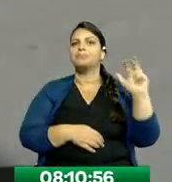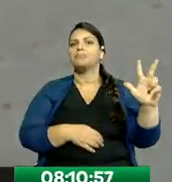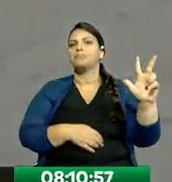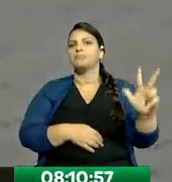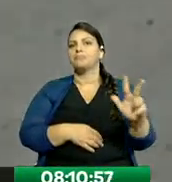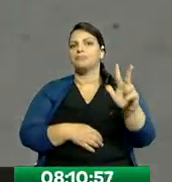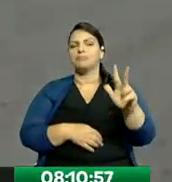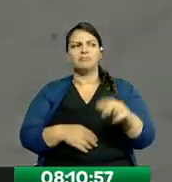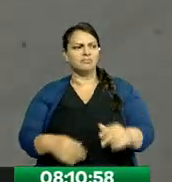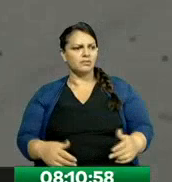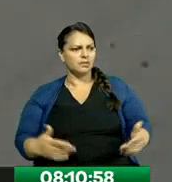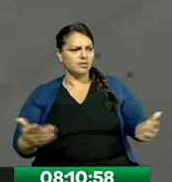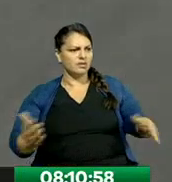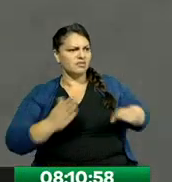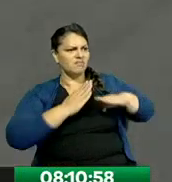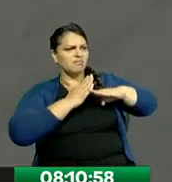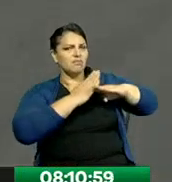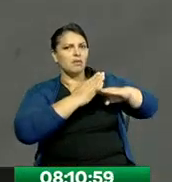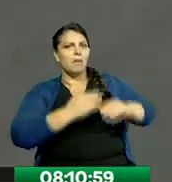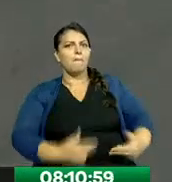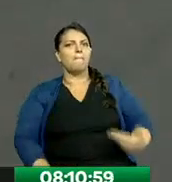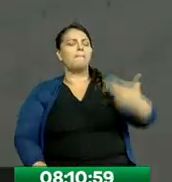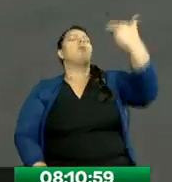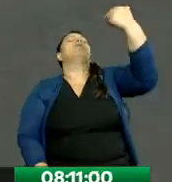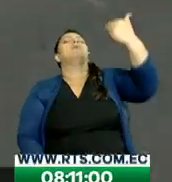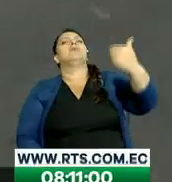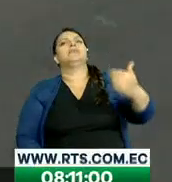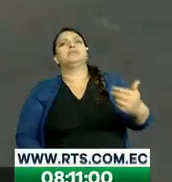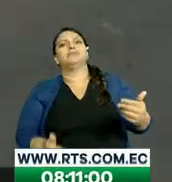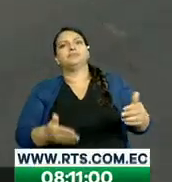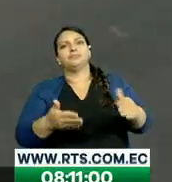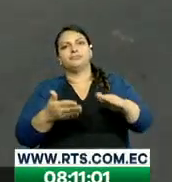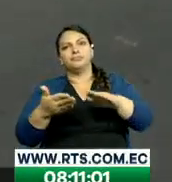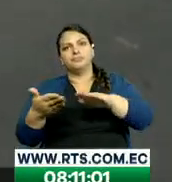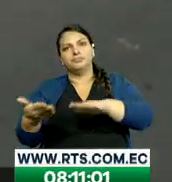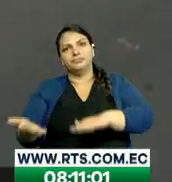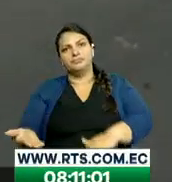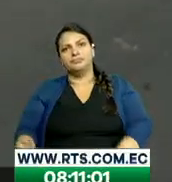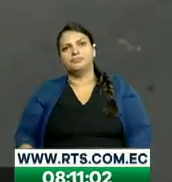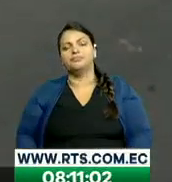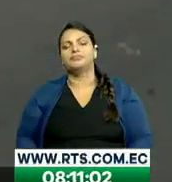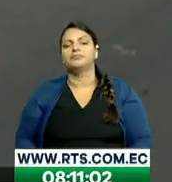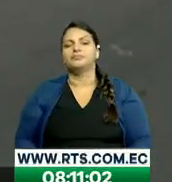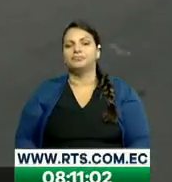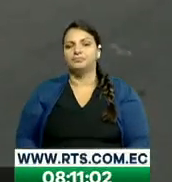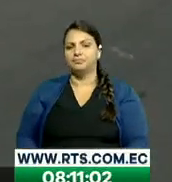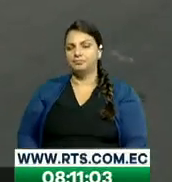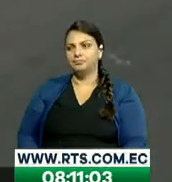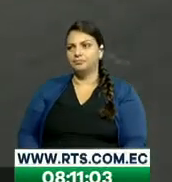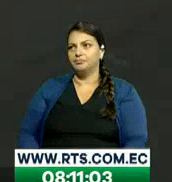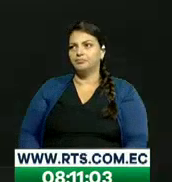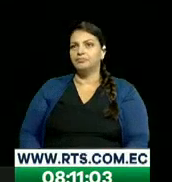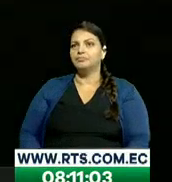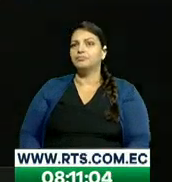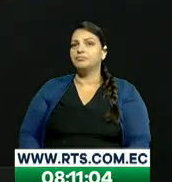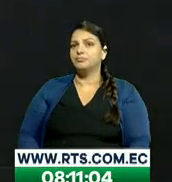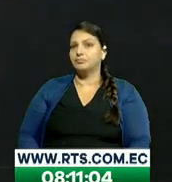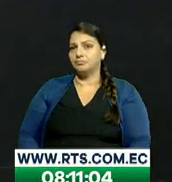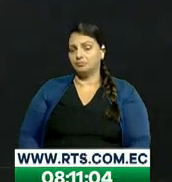consternado al ver la sangre de su vecino, que supuestamente intentó defenderse. Por asaltarlo, saben que él es